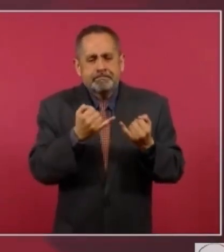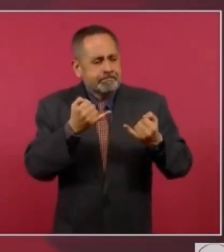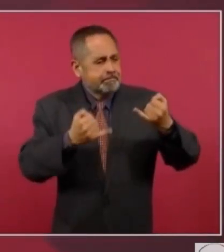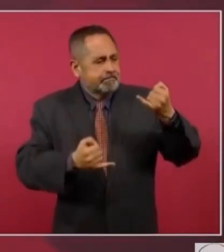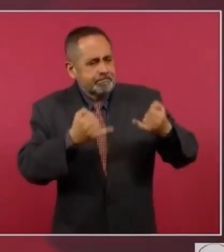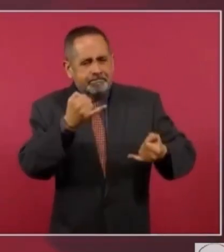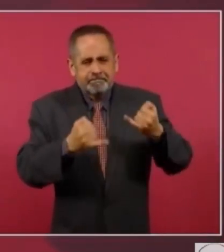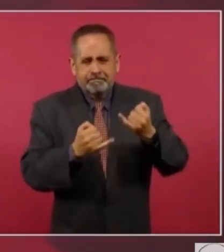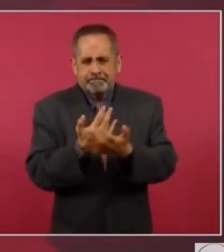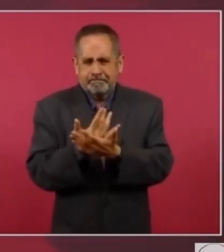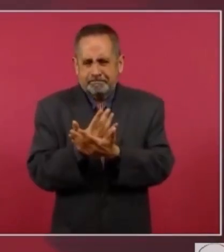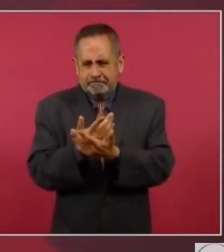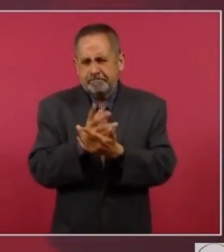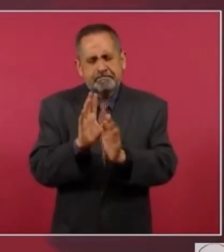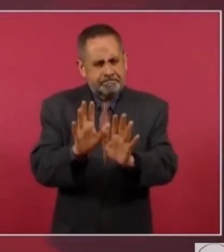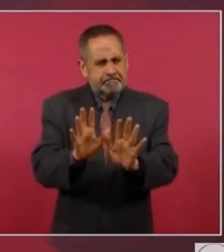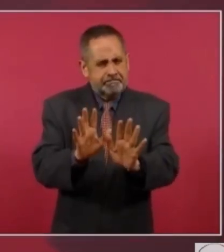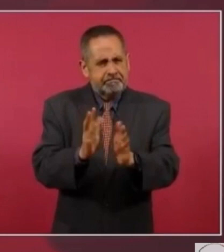hay que ver también